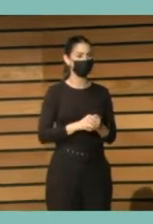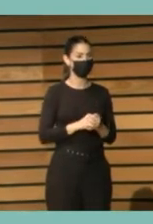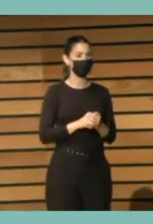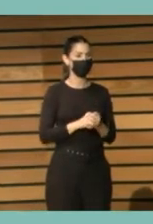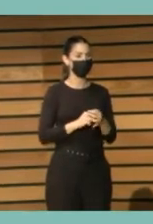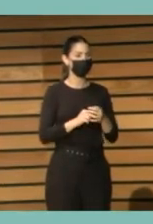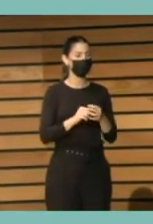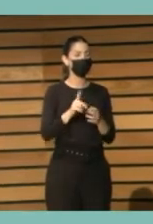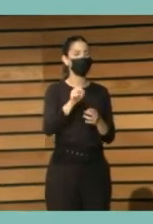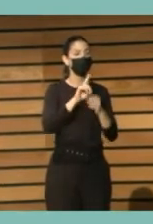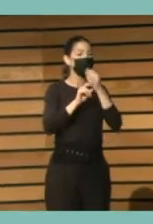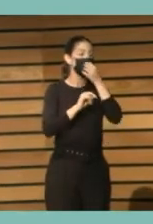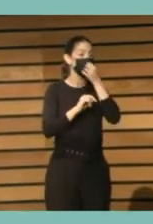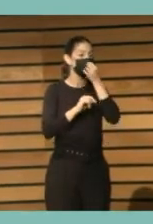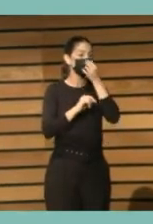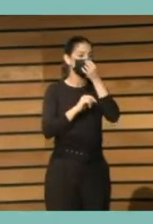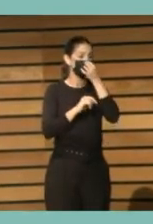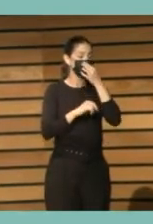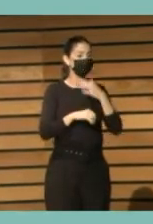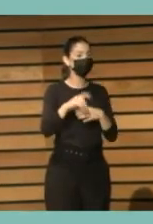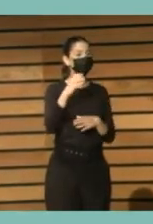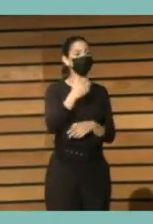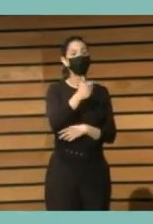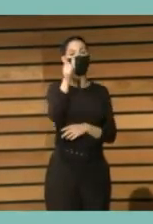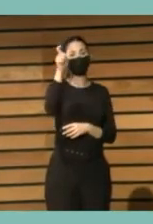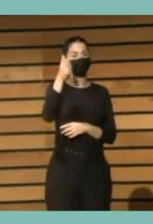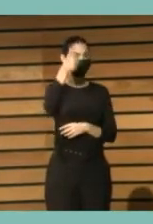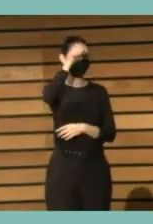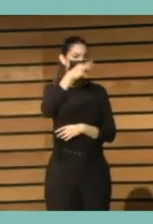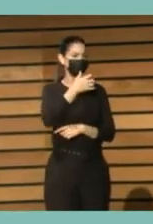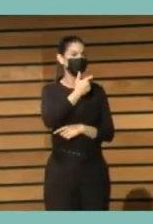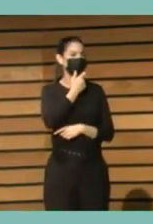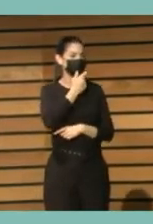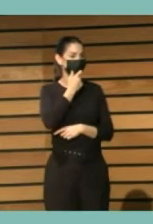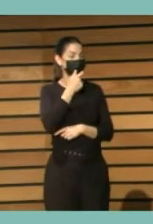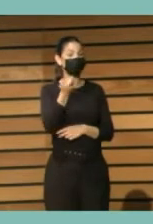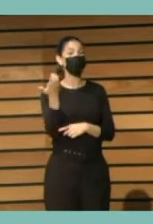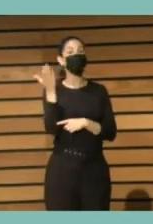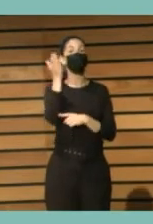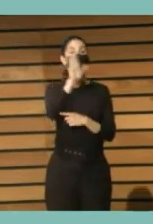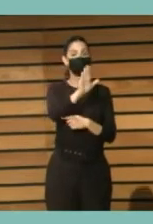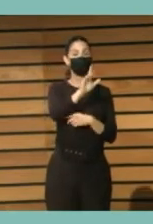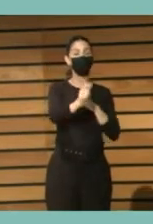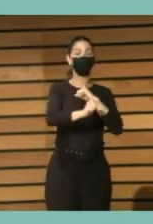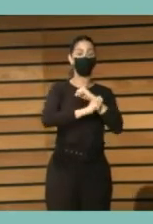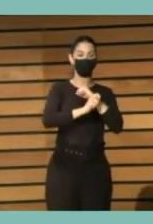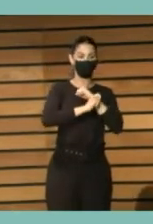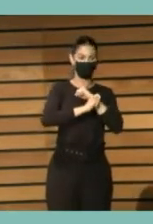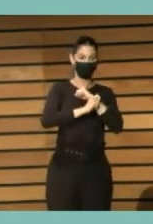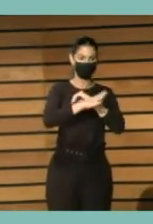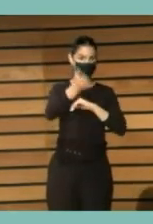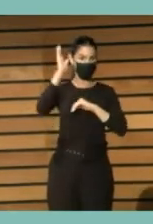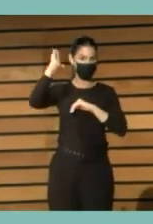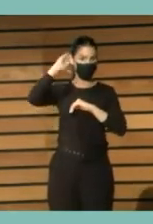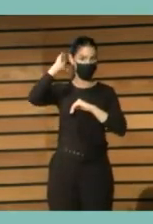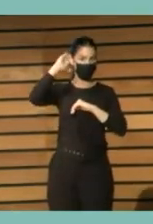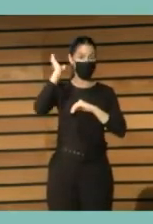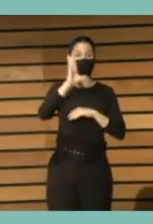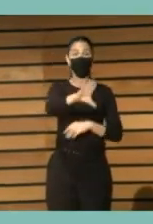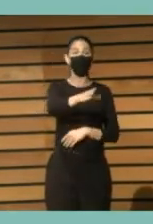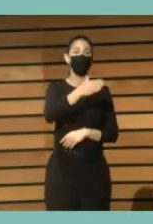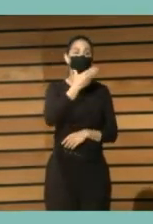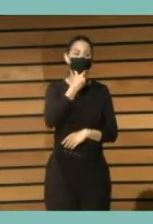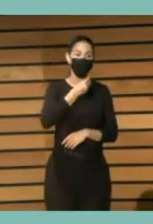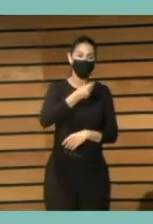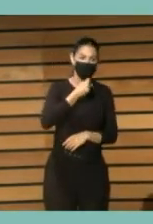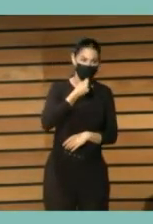no la de Gloria, sino la de David Lengs, todo lo que nos presentó tiene truco por detrás. Es muy bonito, pero todo esto,